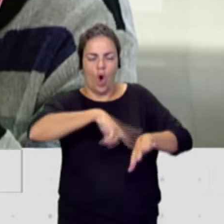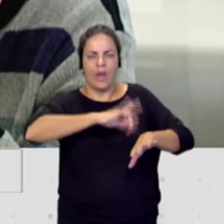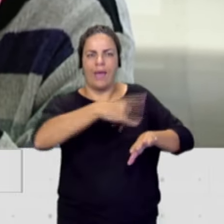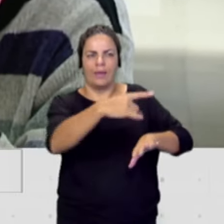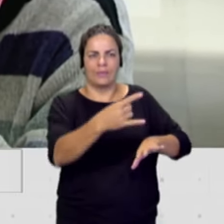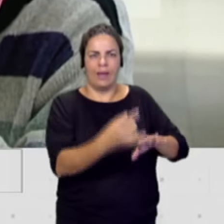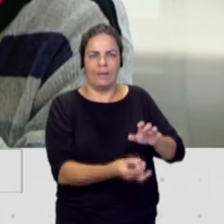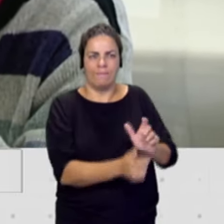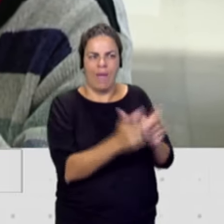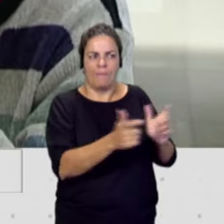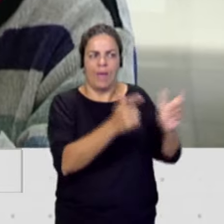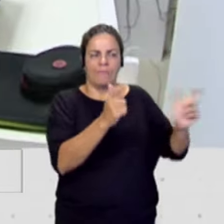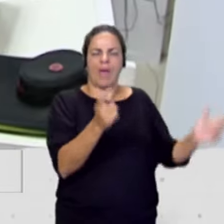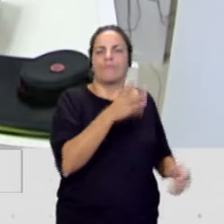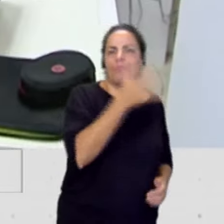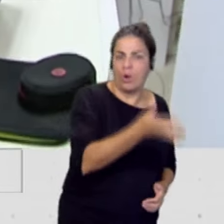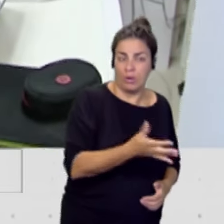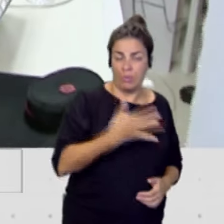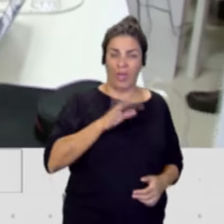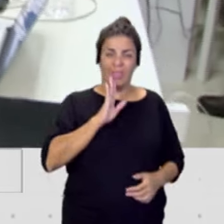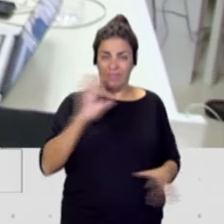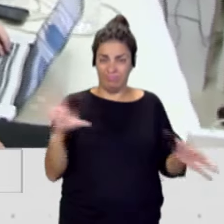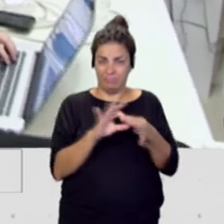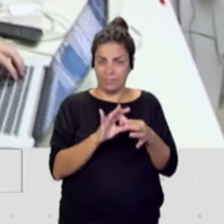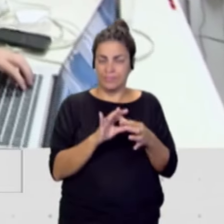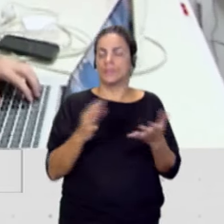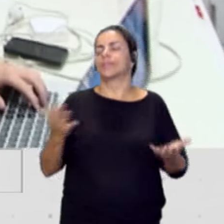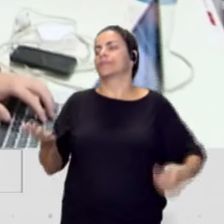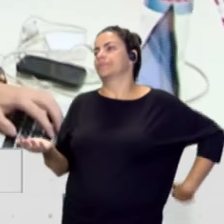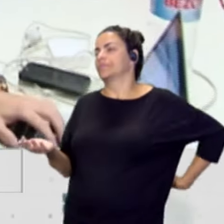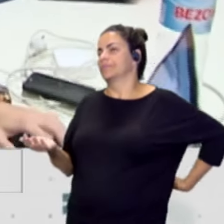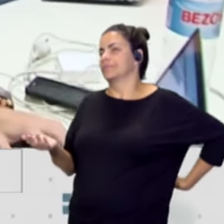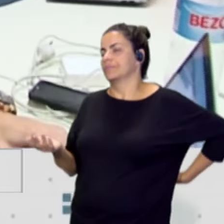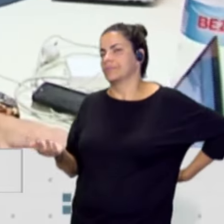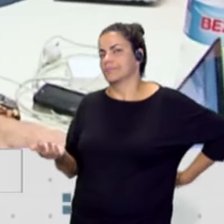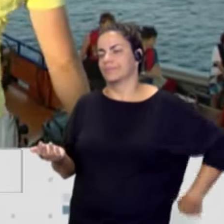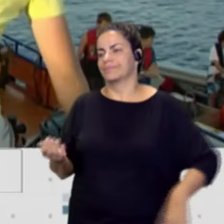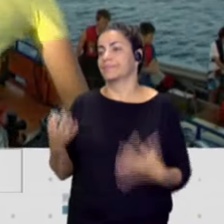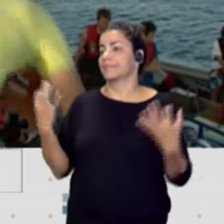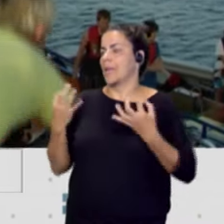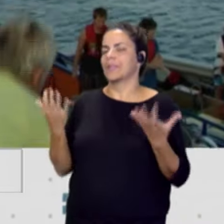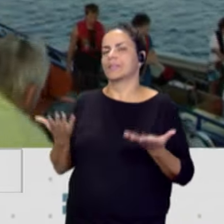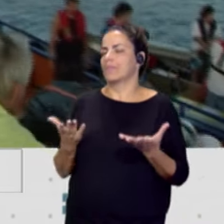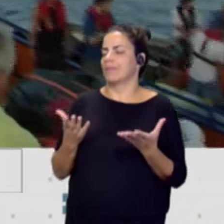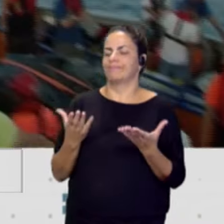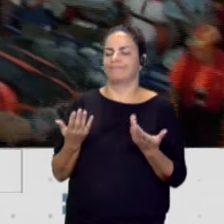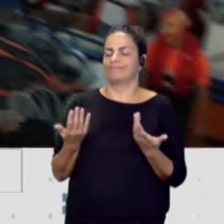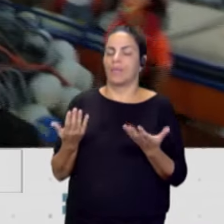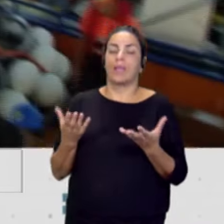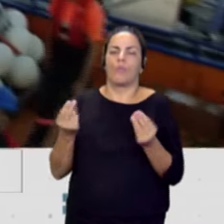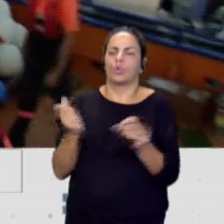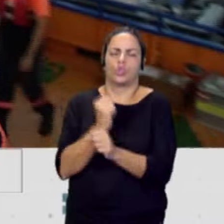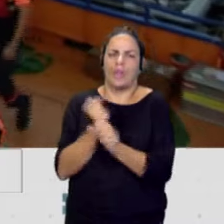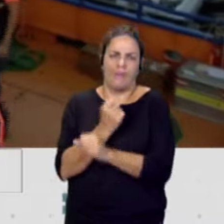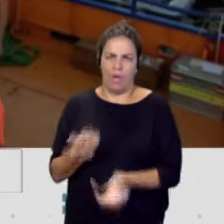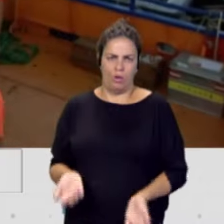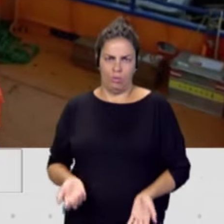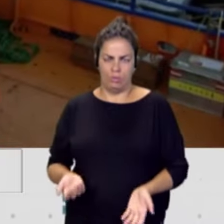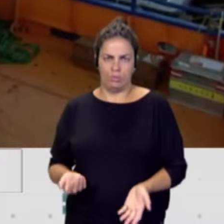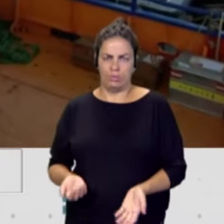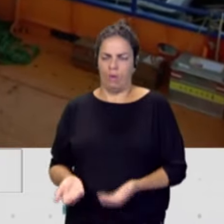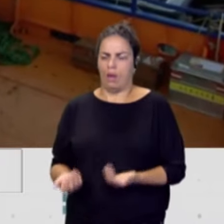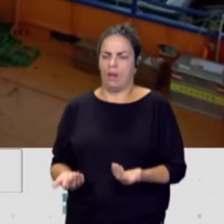extras? Lo que ocurre mucho es que hay un exceso de cargas laborales. Entonces, eso conlleva a